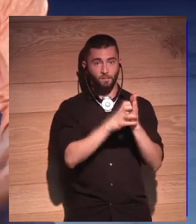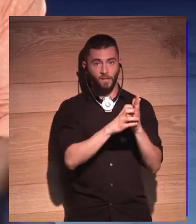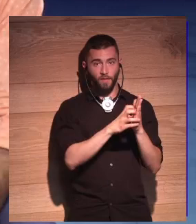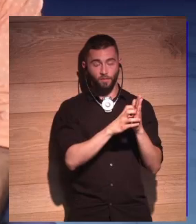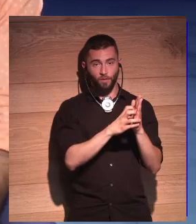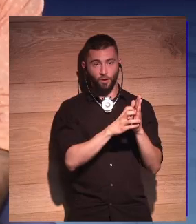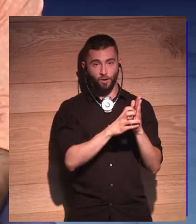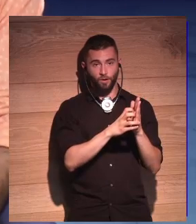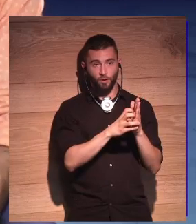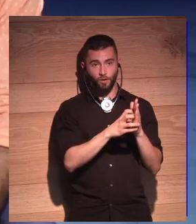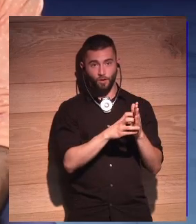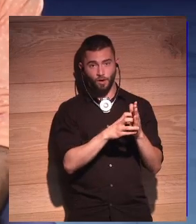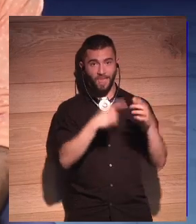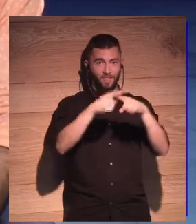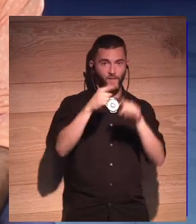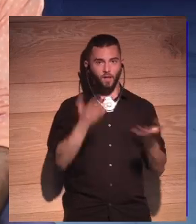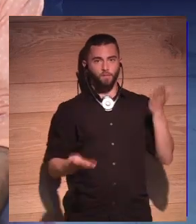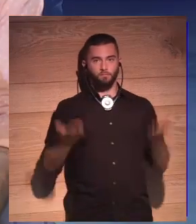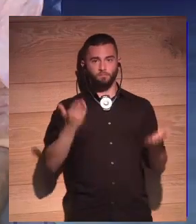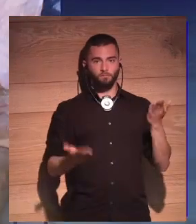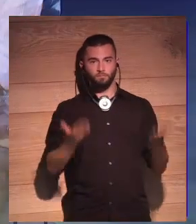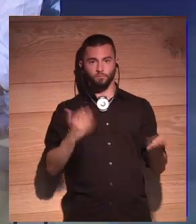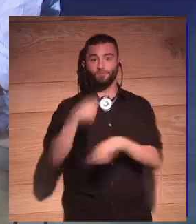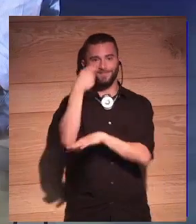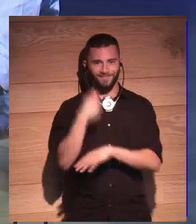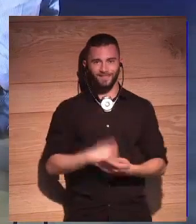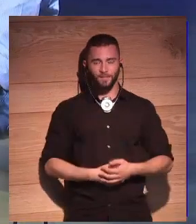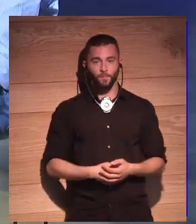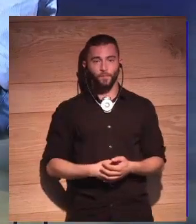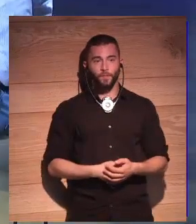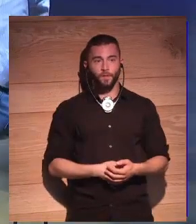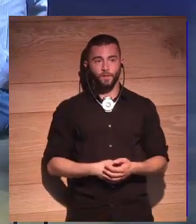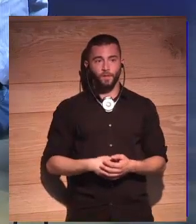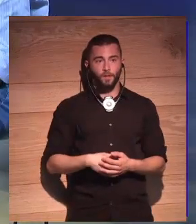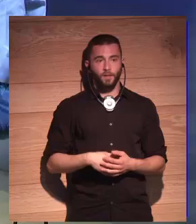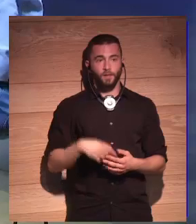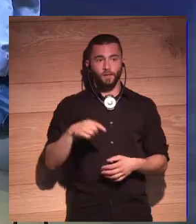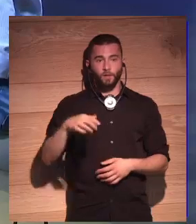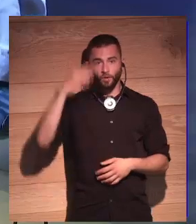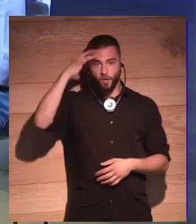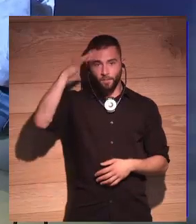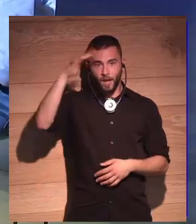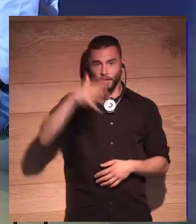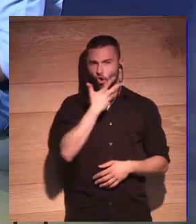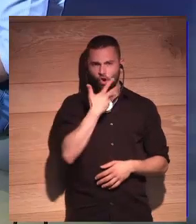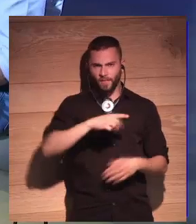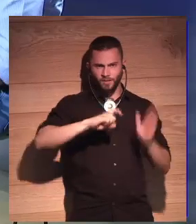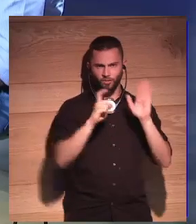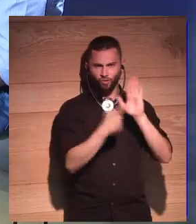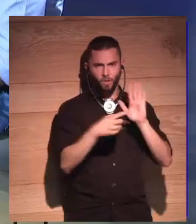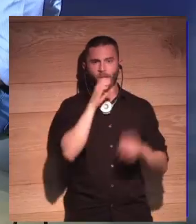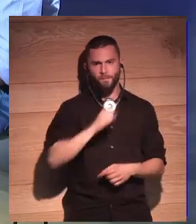un poco esa diferencia. Sí, buscadlos, imagino que ya lo conoceréis todos, pero es una maravilla, son unas láminas